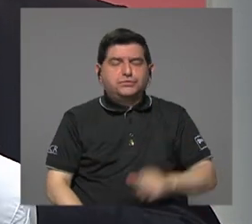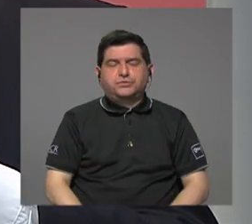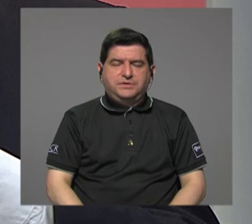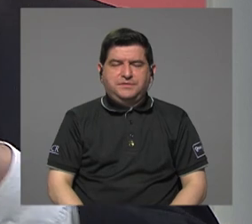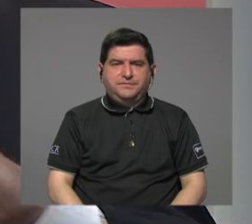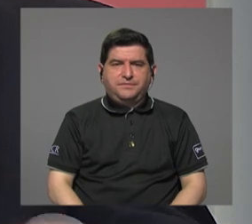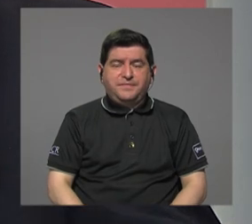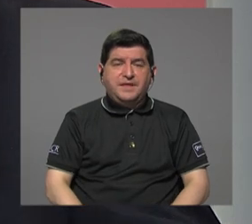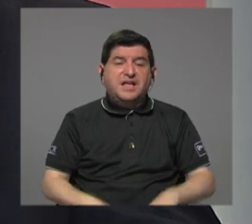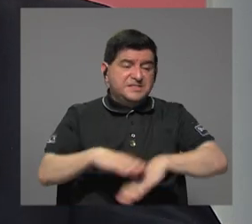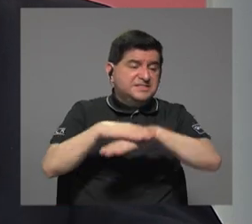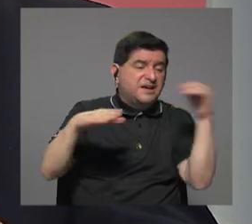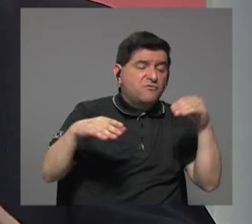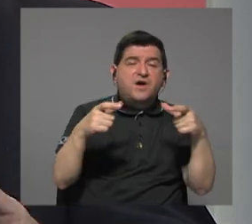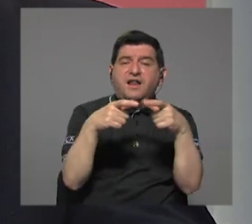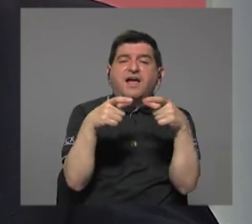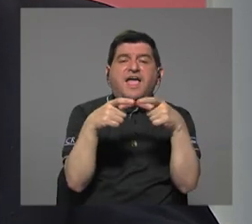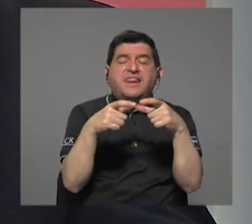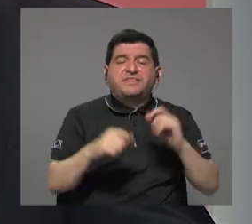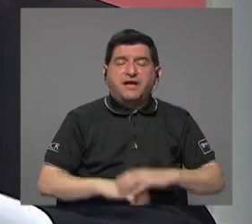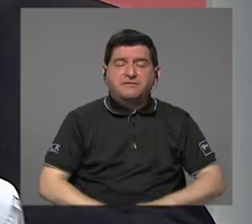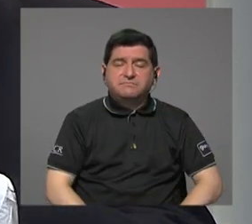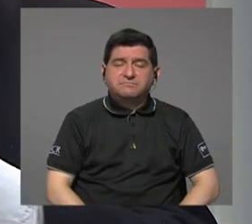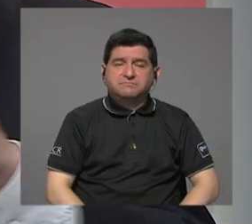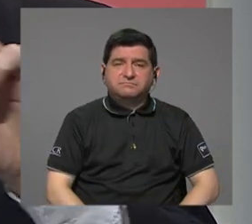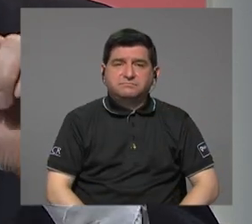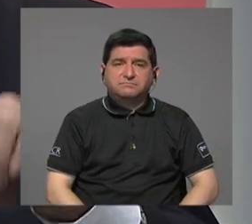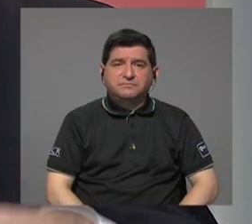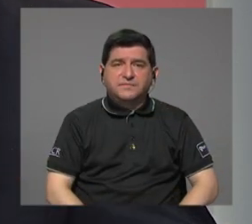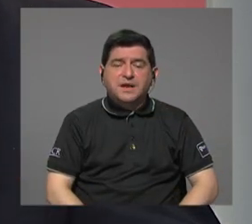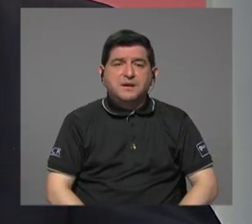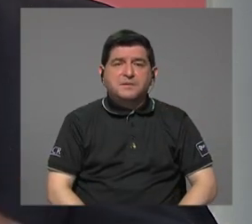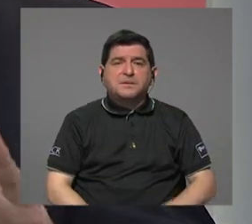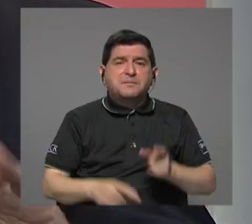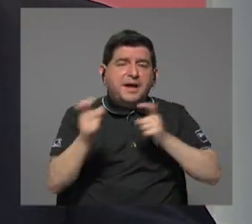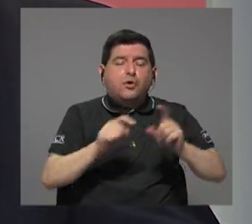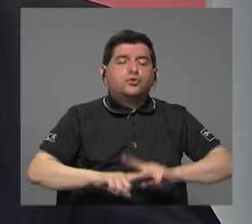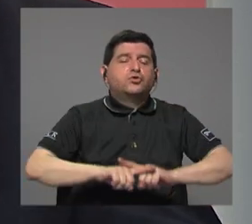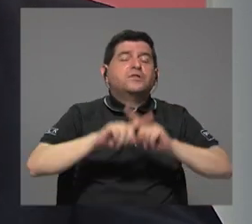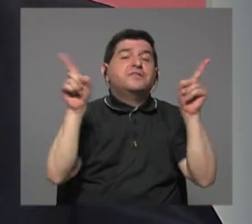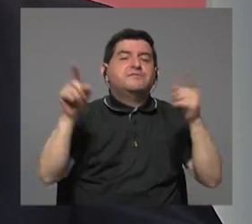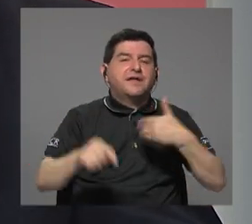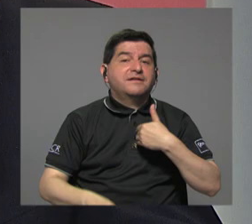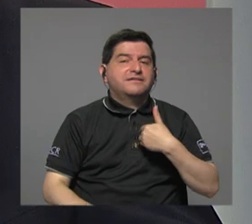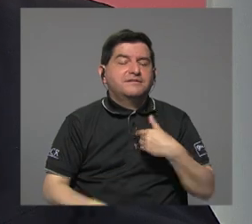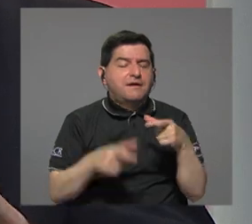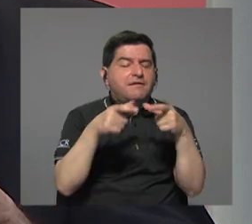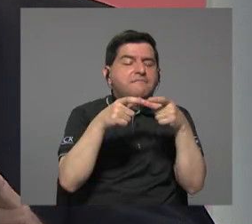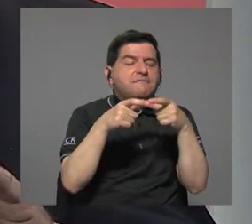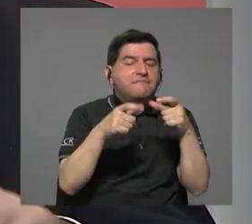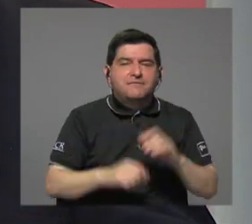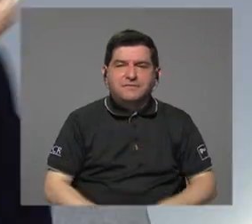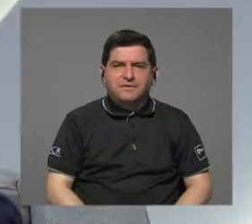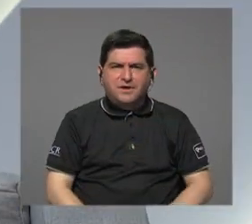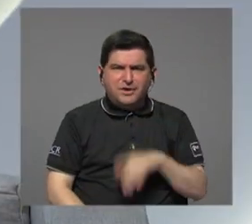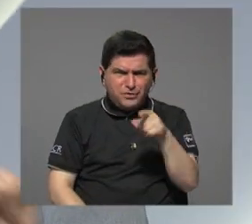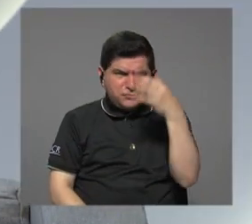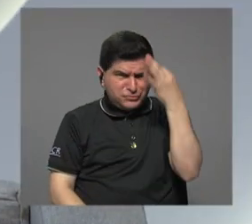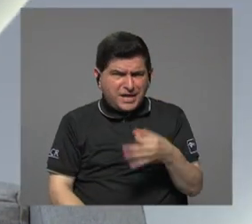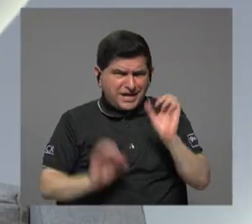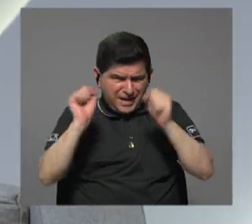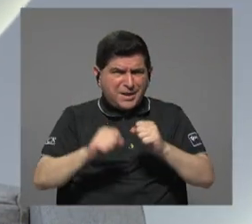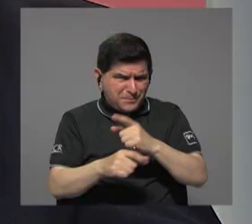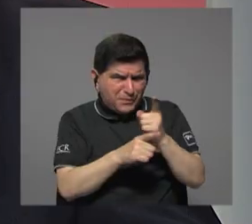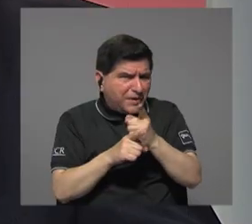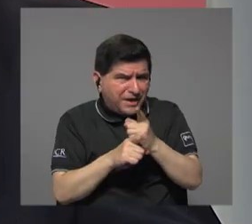que se va a dejar por fuera las élites es verdad para que ese para que se regulen de manera distinta y entonces es que todavía creo que eso se